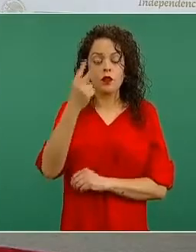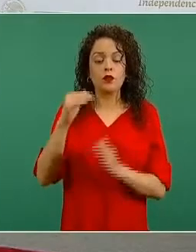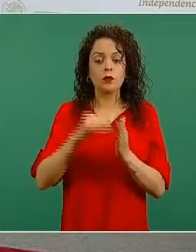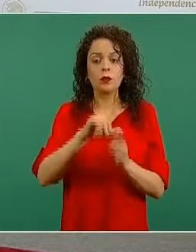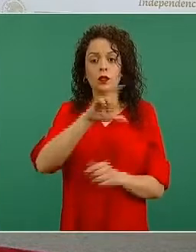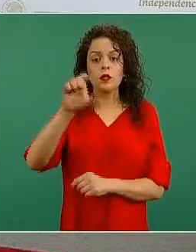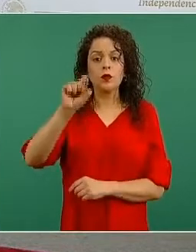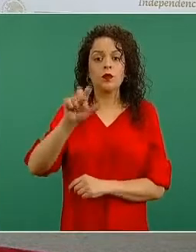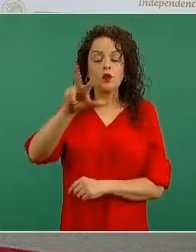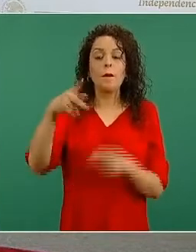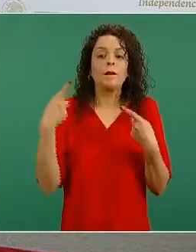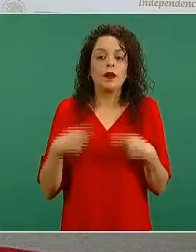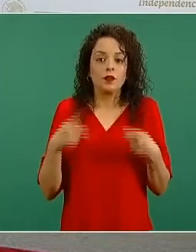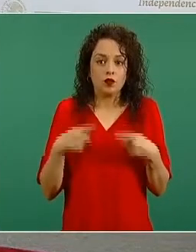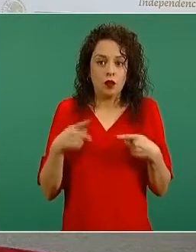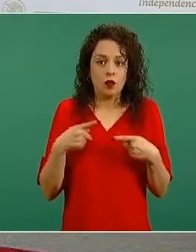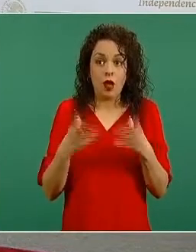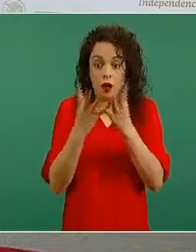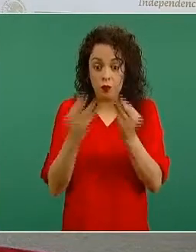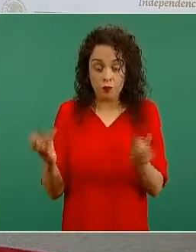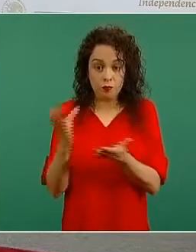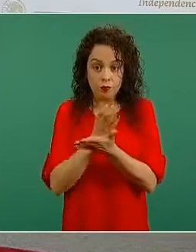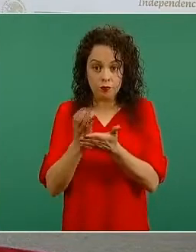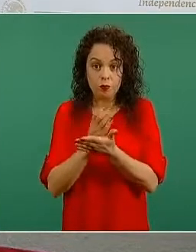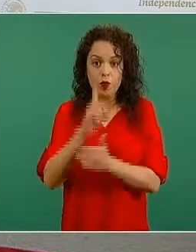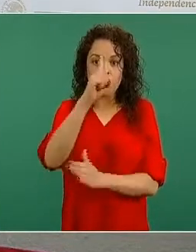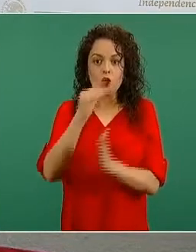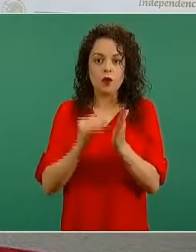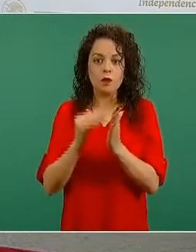1.822.728 personas y de recuperadas